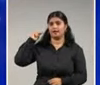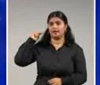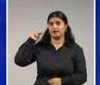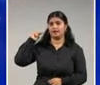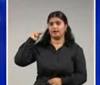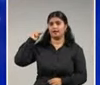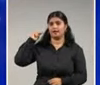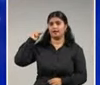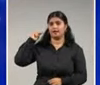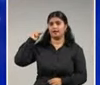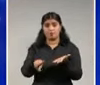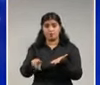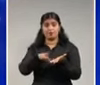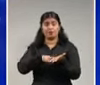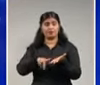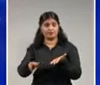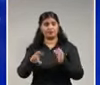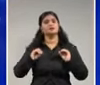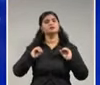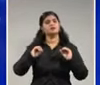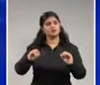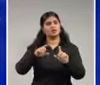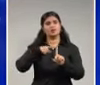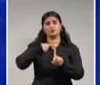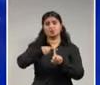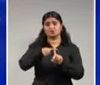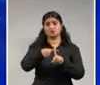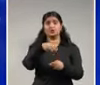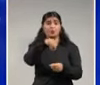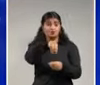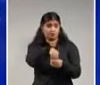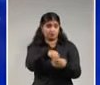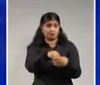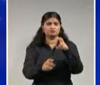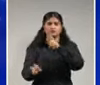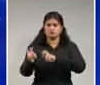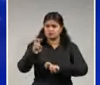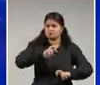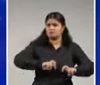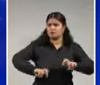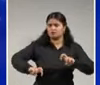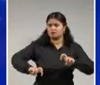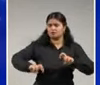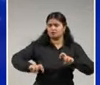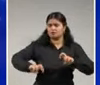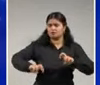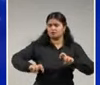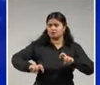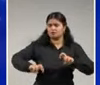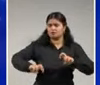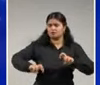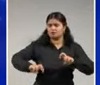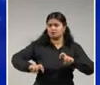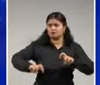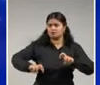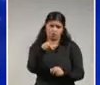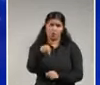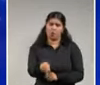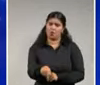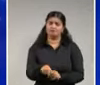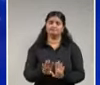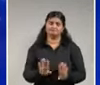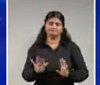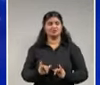confirmar casos en el día, no obstante haber procesado muestras, y eso dice de lo que se ha ido